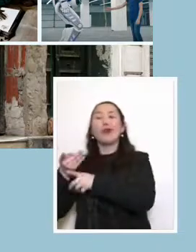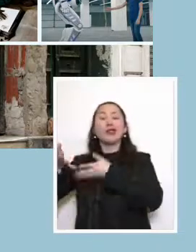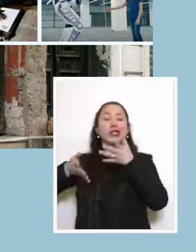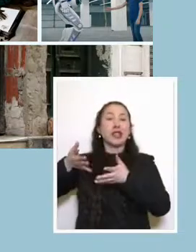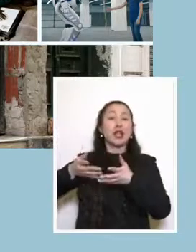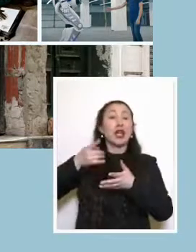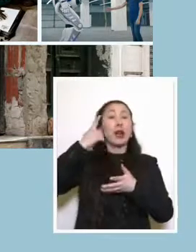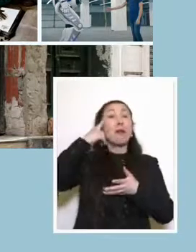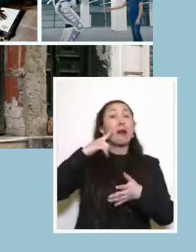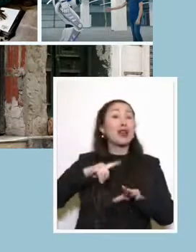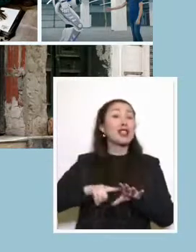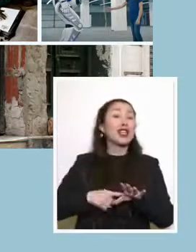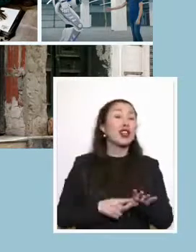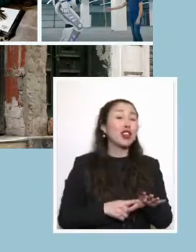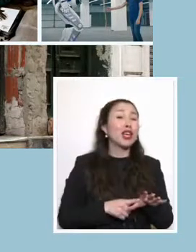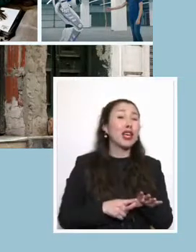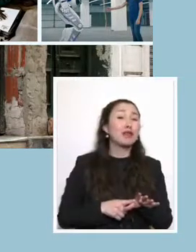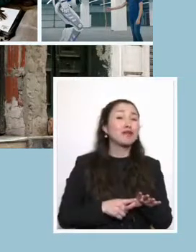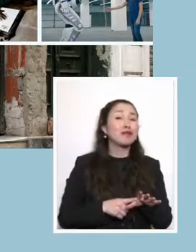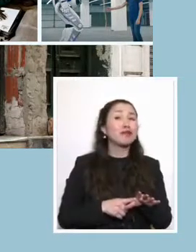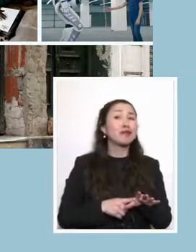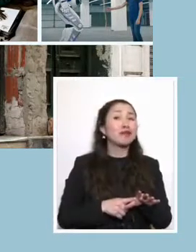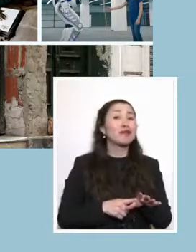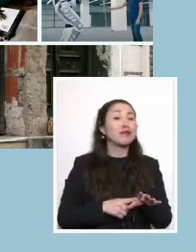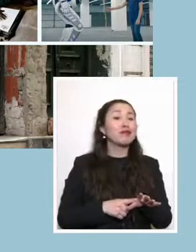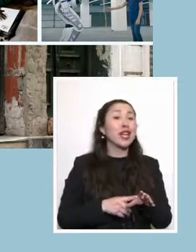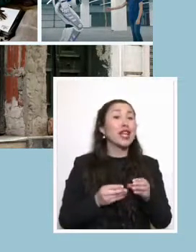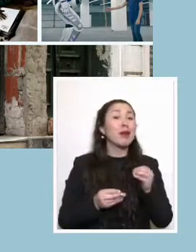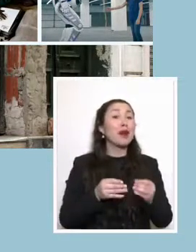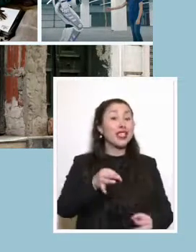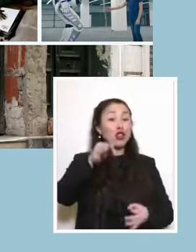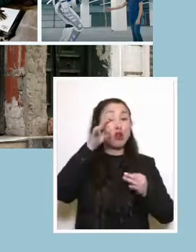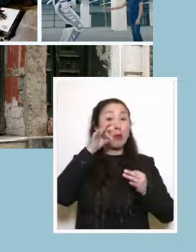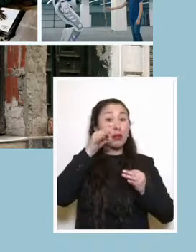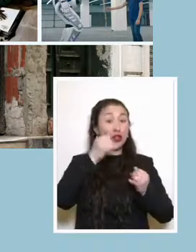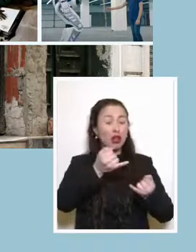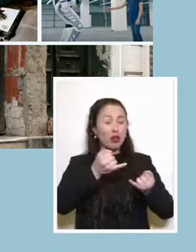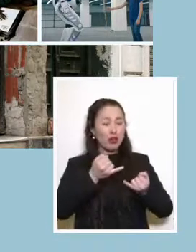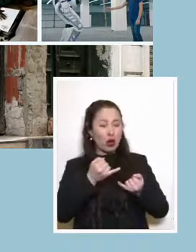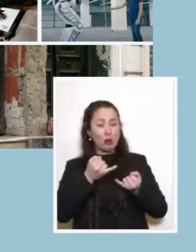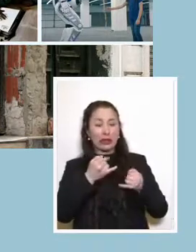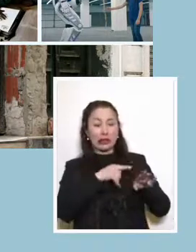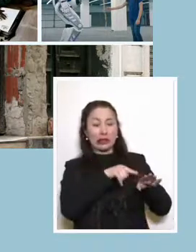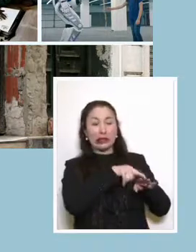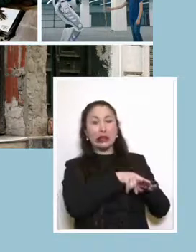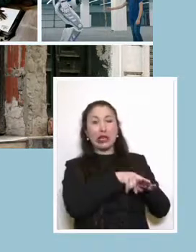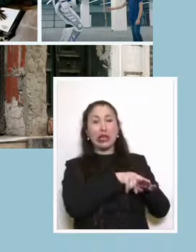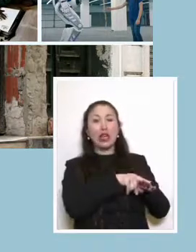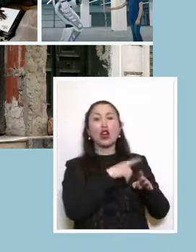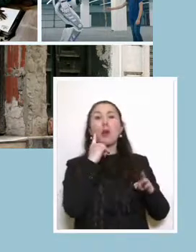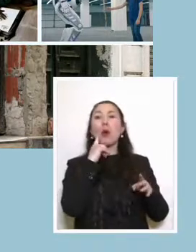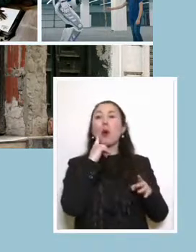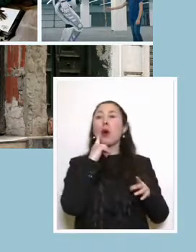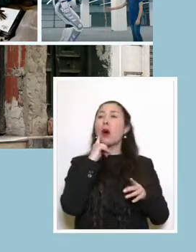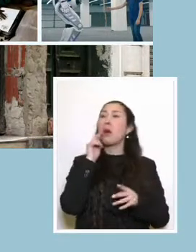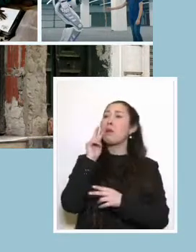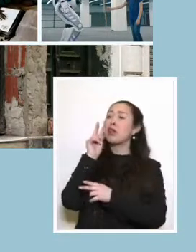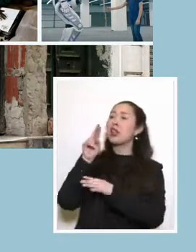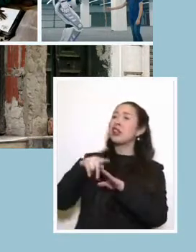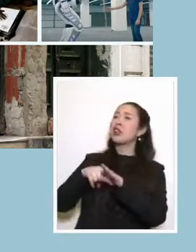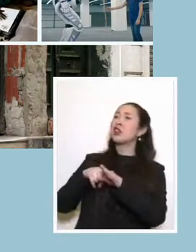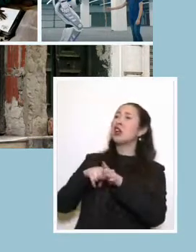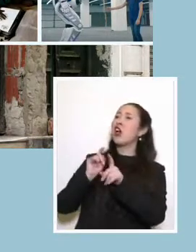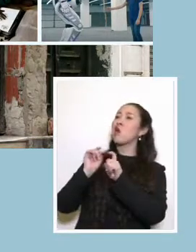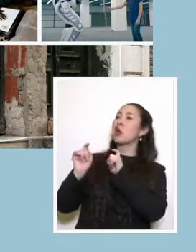bueno, los pensadores, el informe, nos advierte contra una adopción sin mirada crítica de tecnologías que